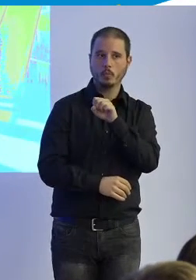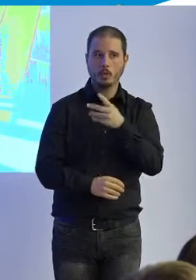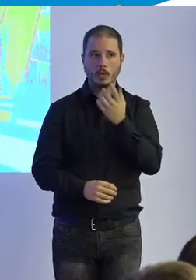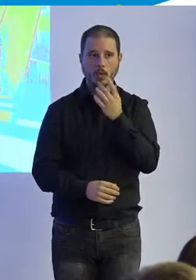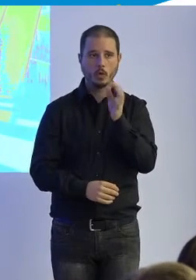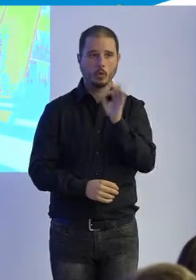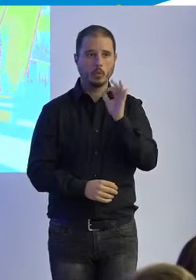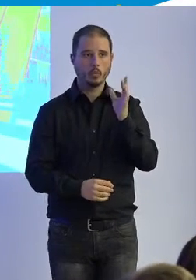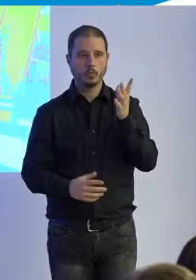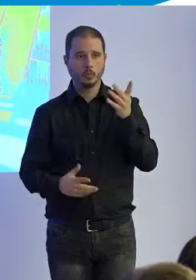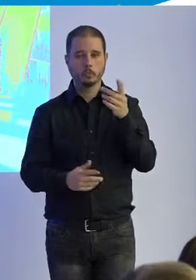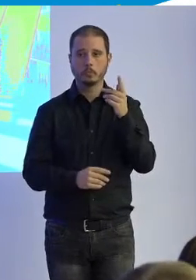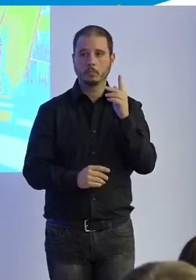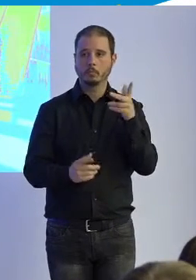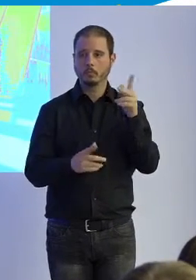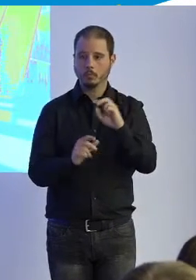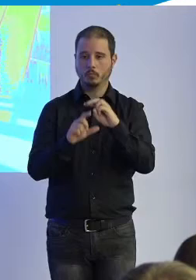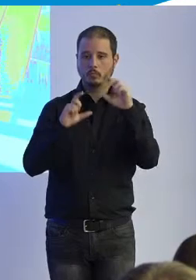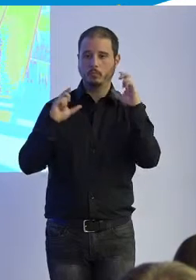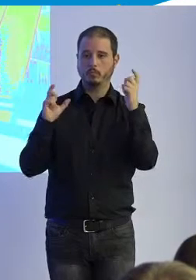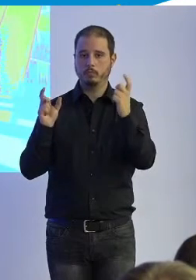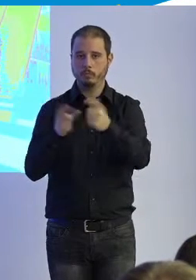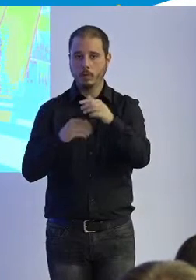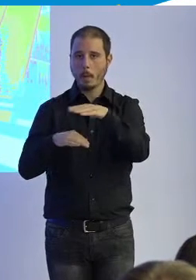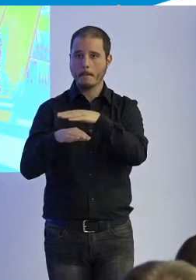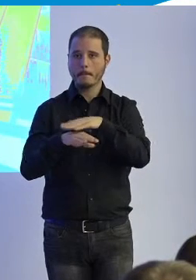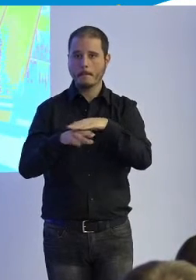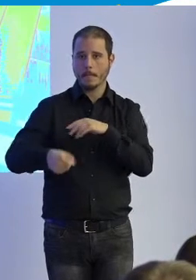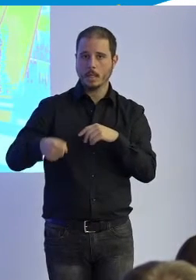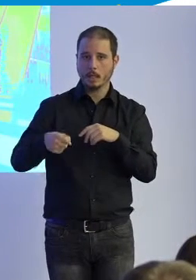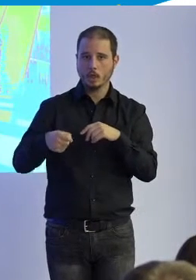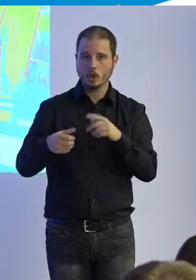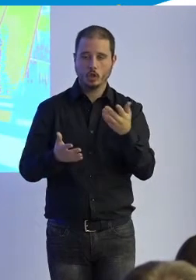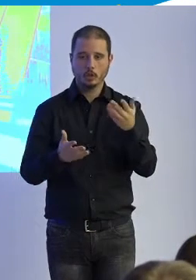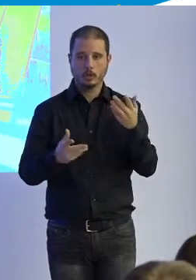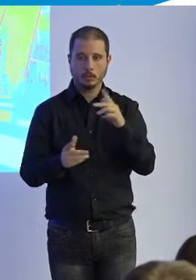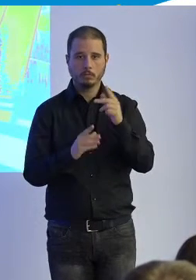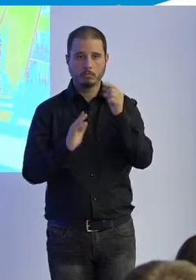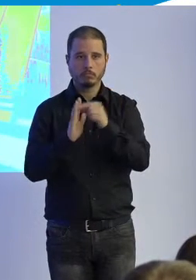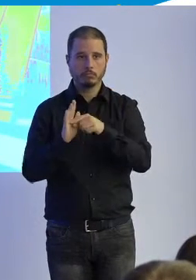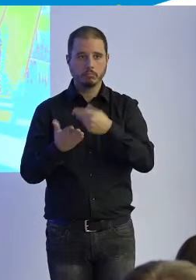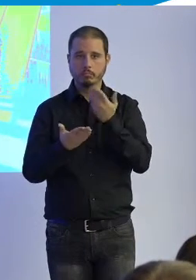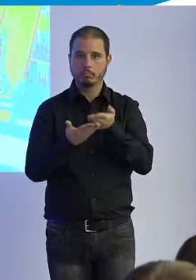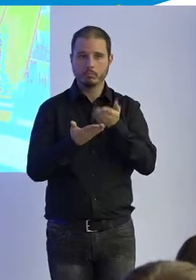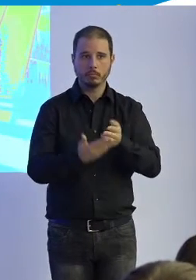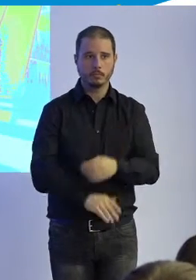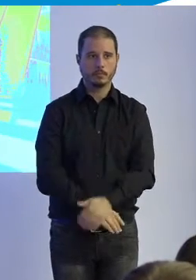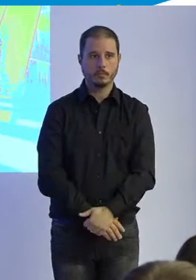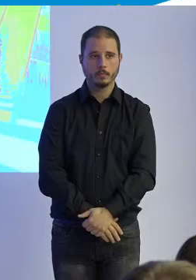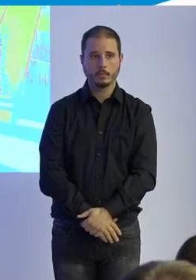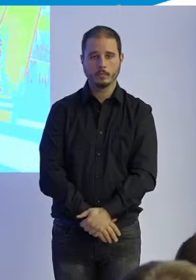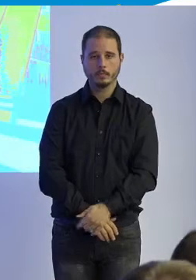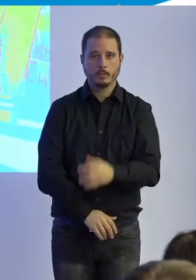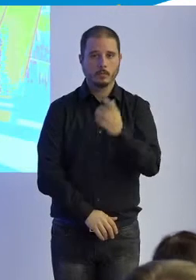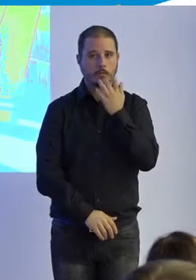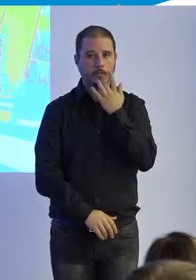de suministro que se cumpla una serie de requerimientos. Los americanos, por ejemplo, lo han utilizado en sus